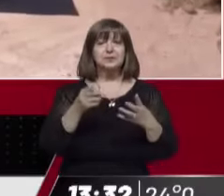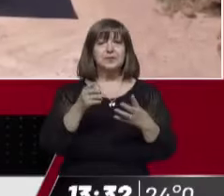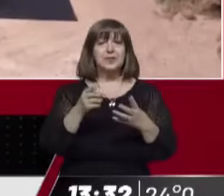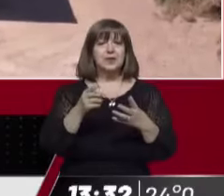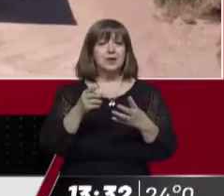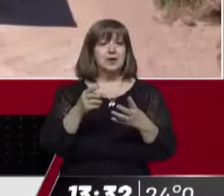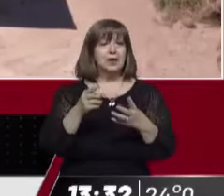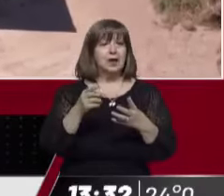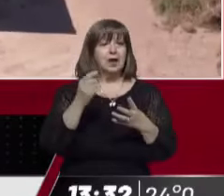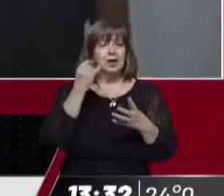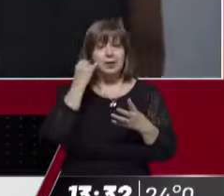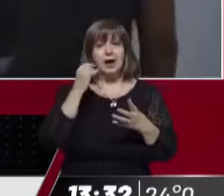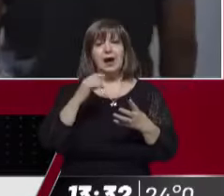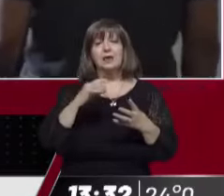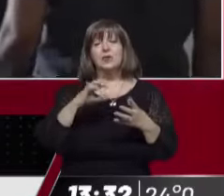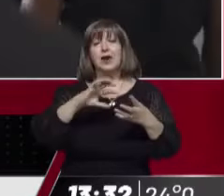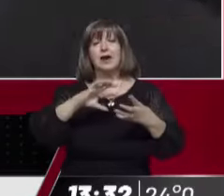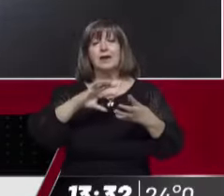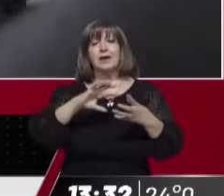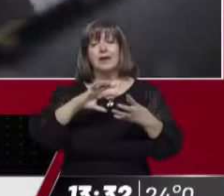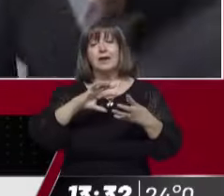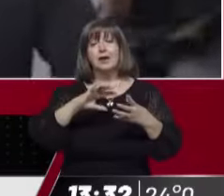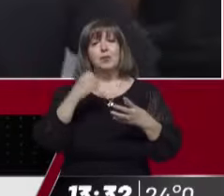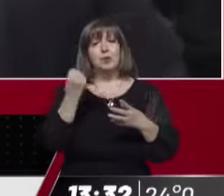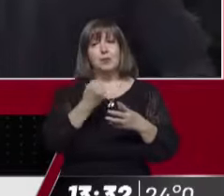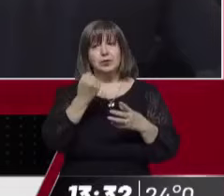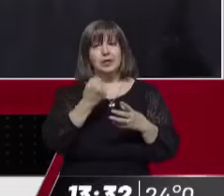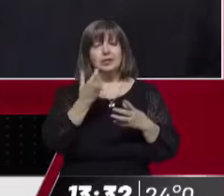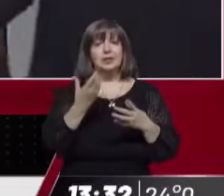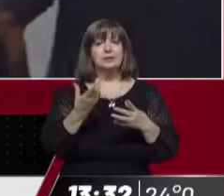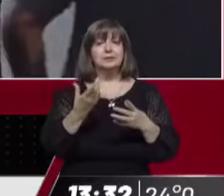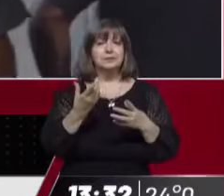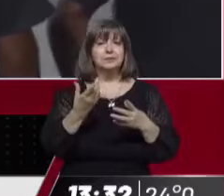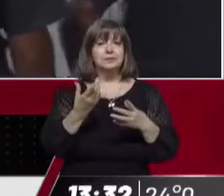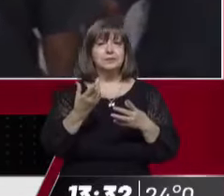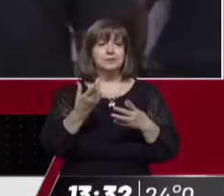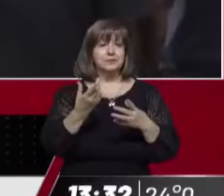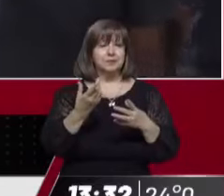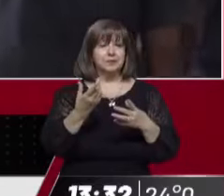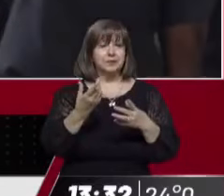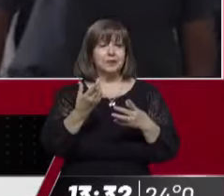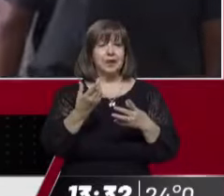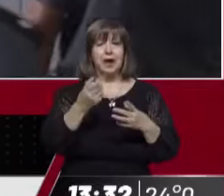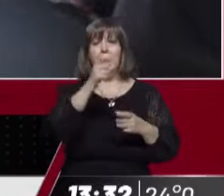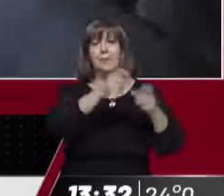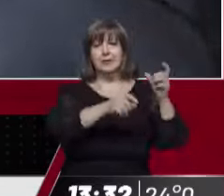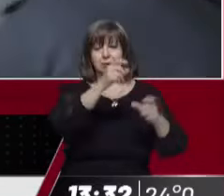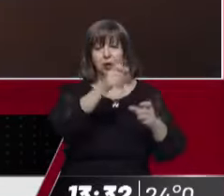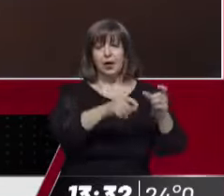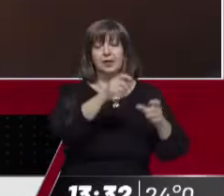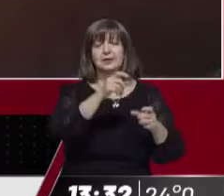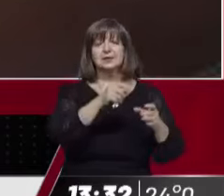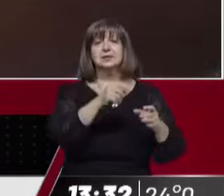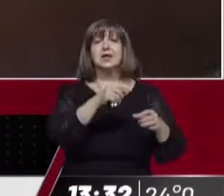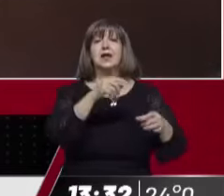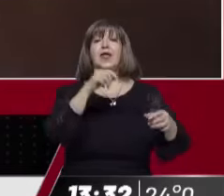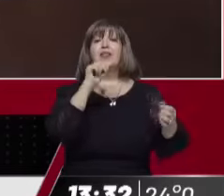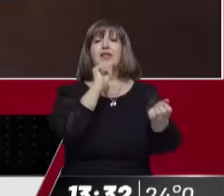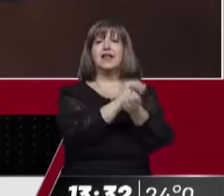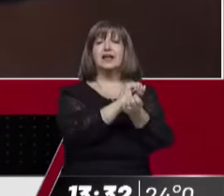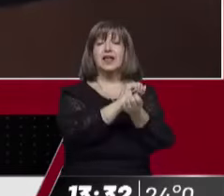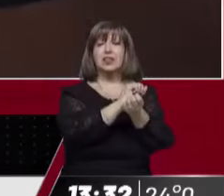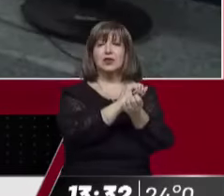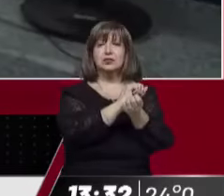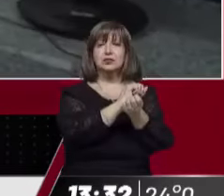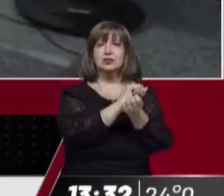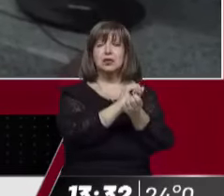es que, bueno, una forma adecuada de abordar esto tiene que ver con que estas personas definitivamente queden detenidas cuando